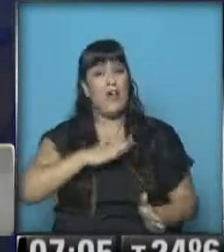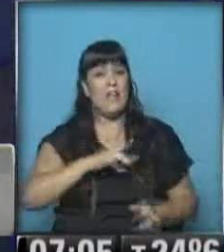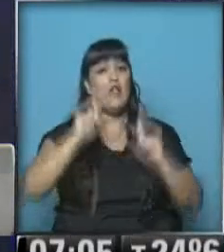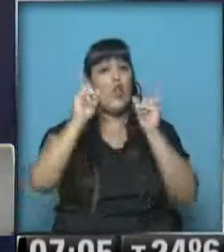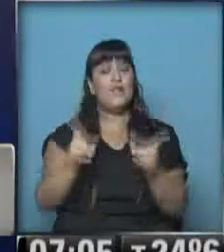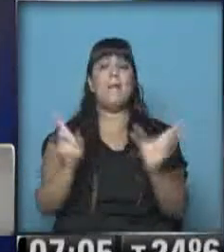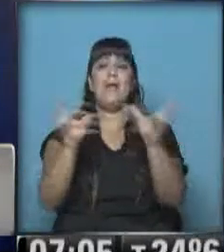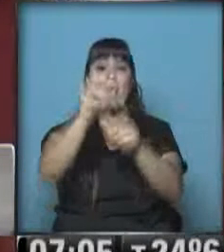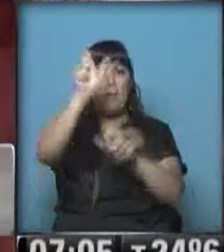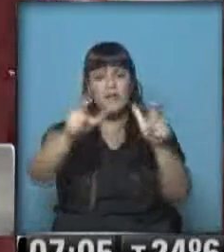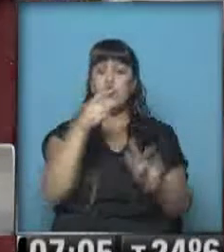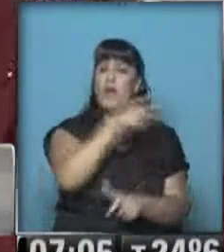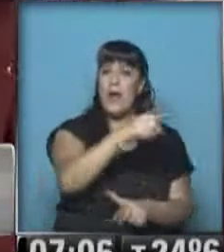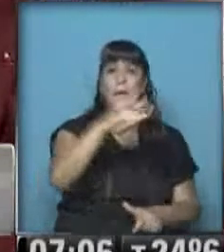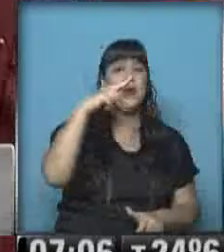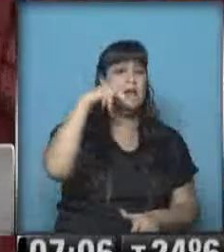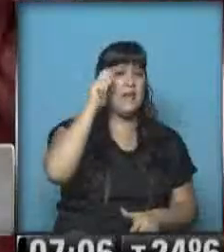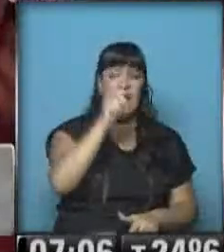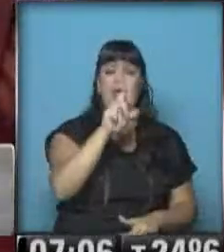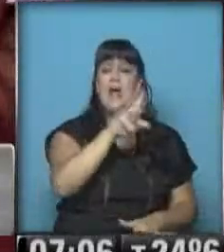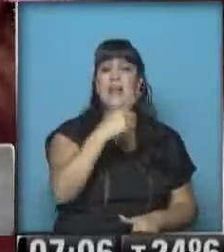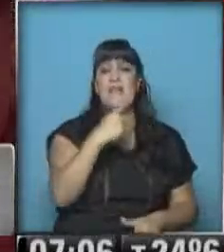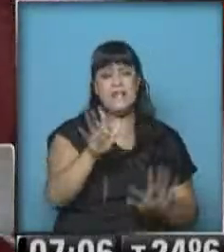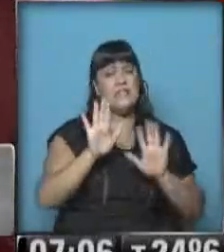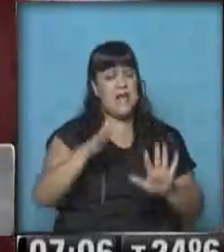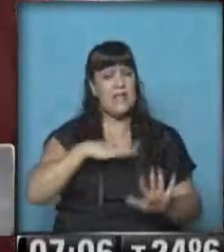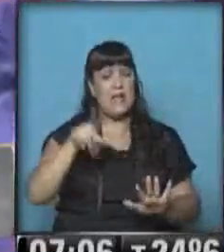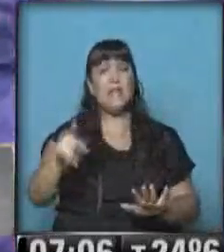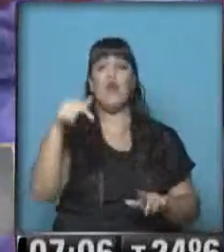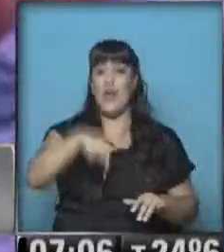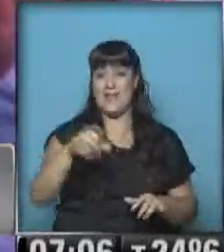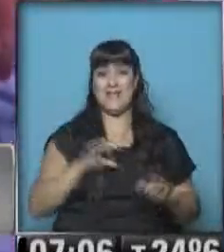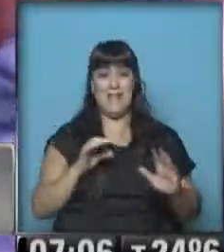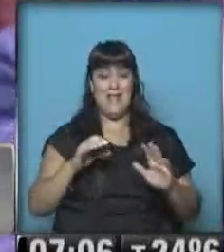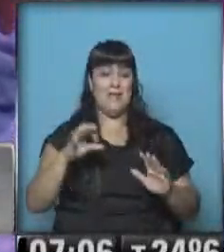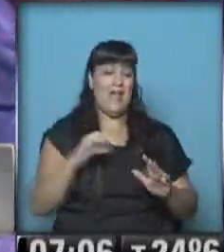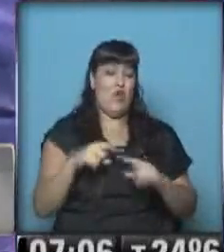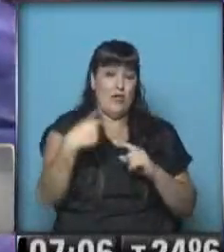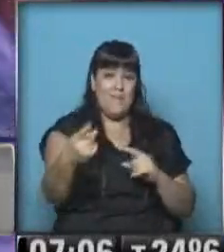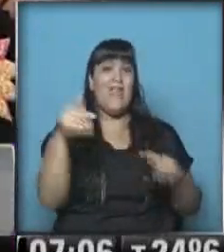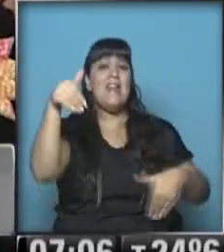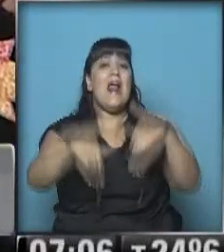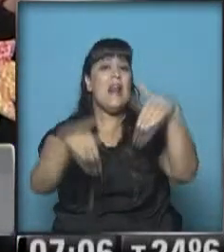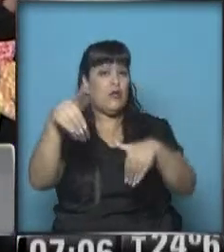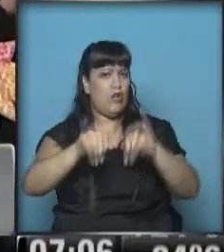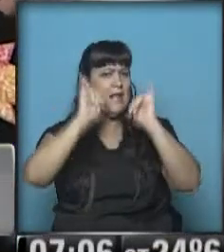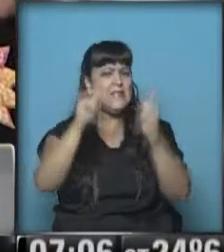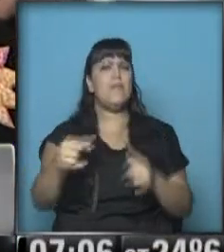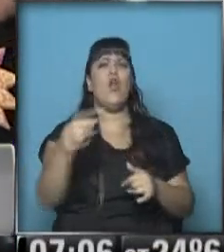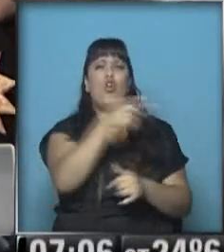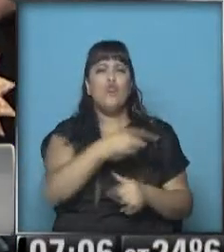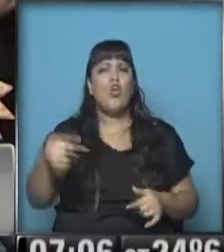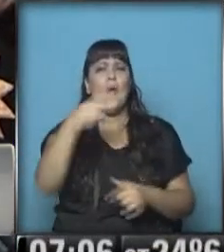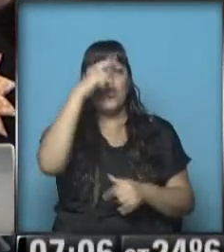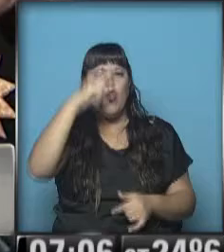integrantes de la coalición, porque dijo que todavía falta mucho para las PASO, que es un año electoral, y que hay que ir analizando semana a semana, mes a